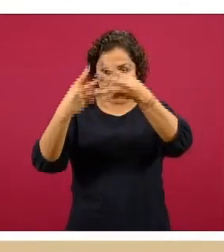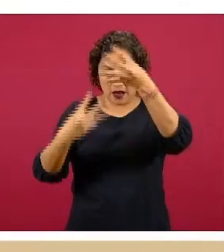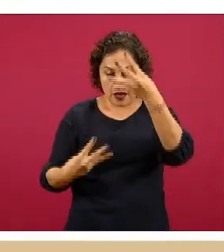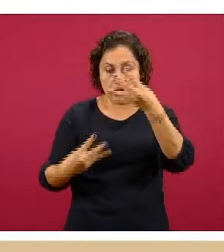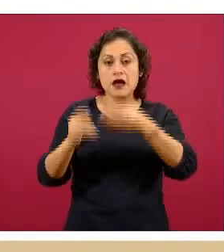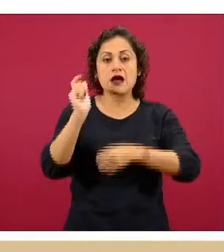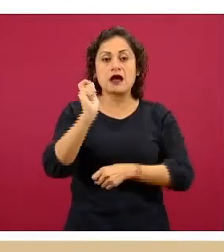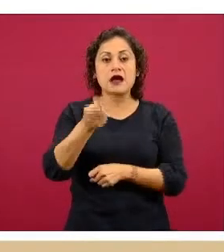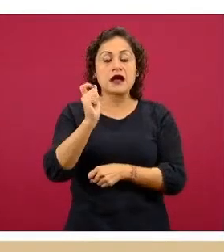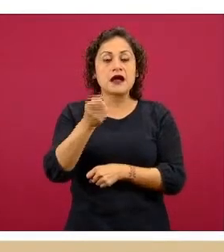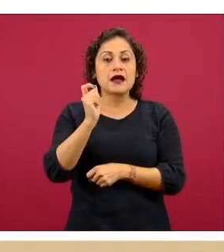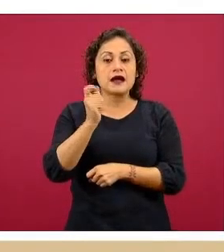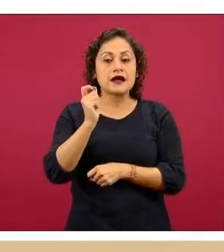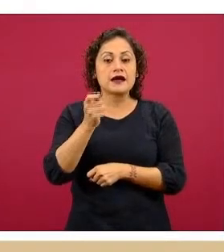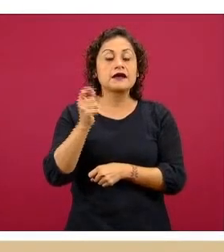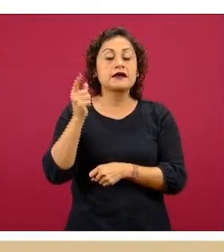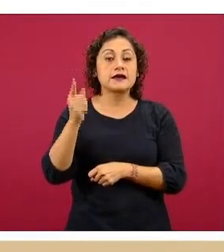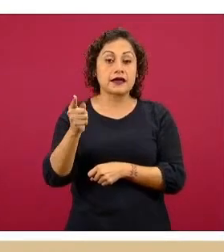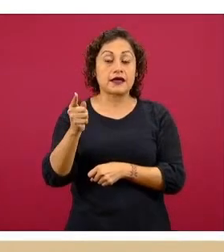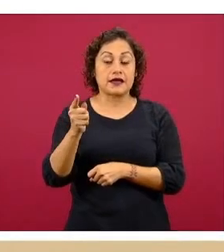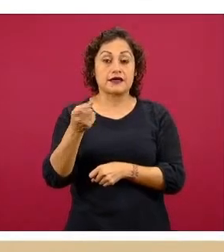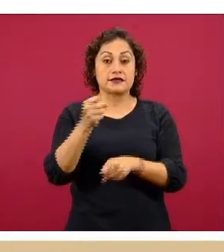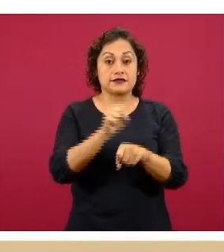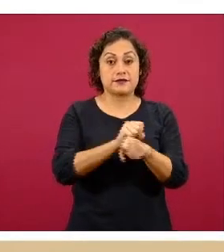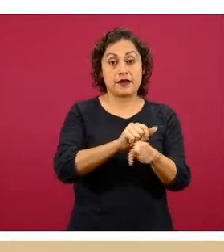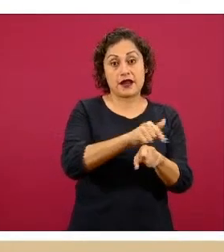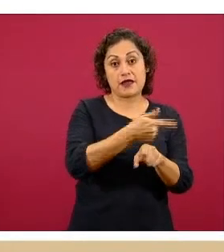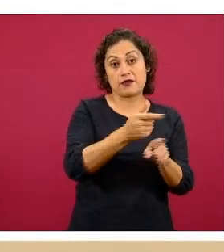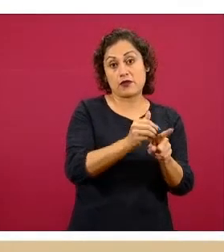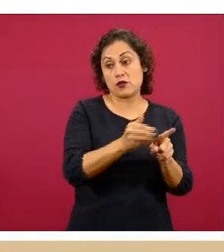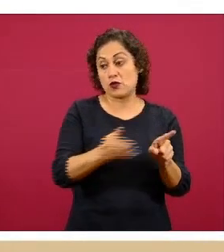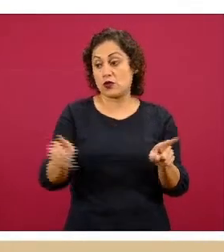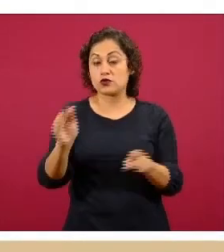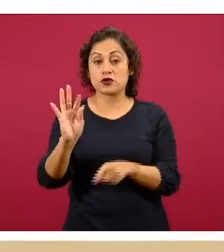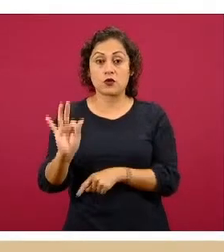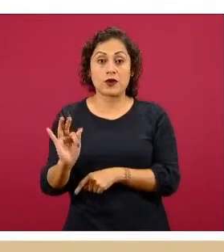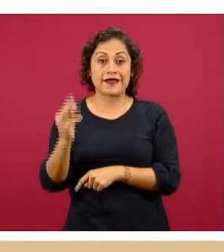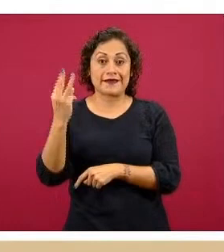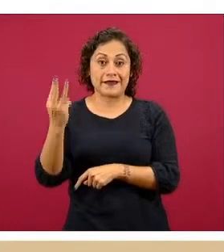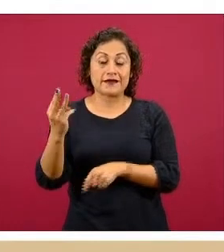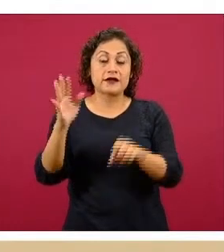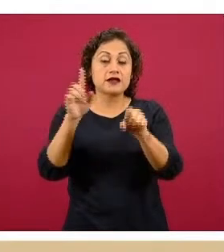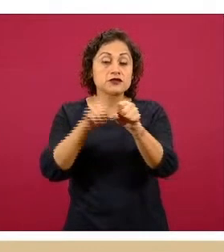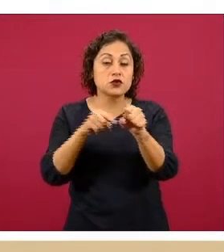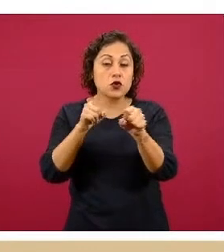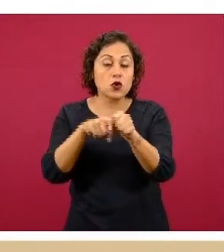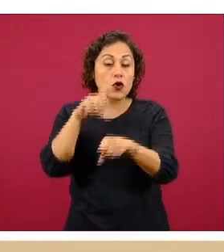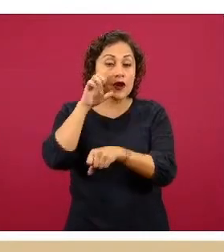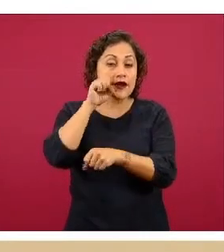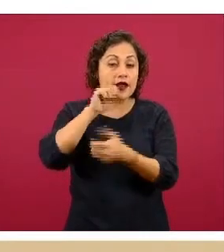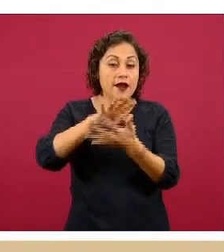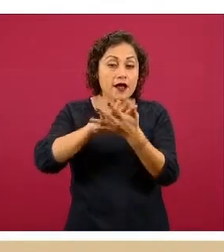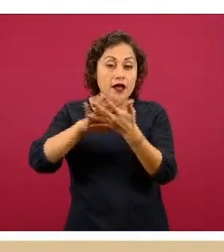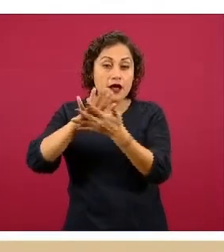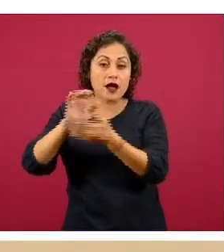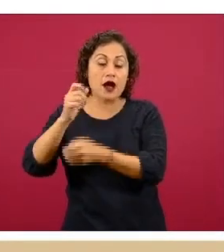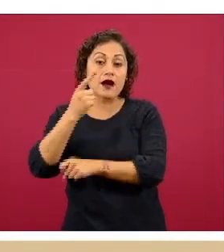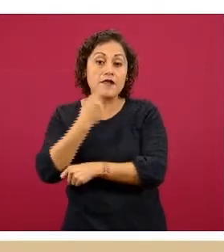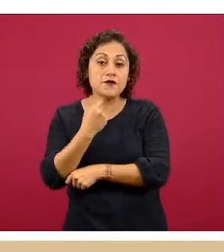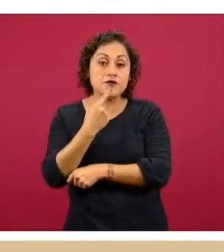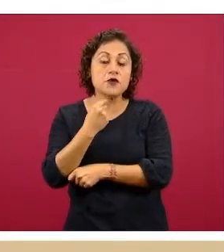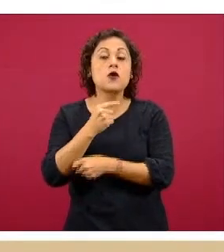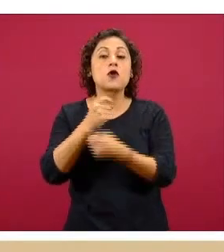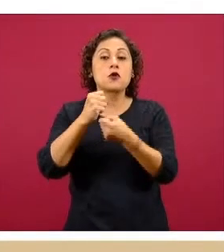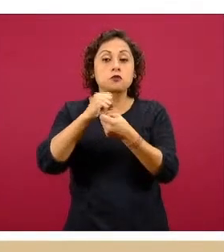la semana 12 hasta la semana 43, por diferentes intensidades de colores naranjas hacia rojo, el porcentaje